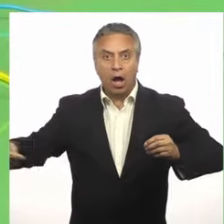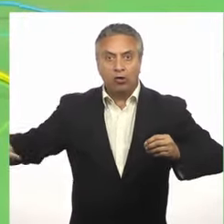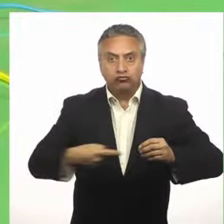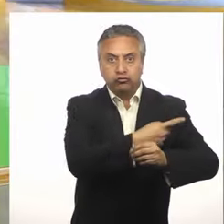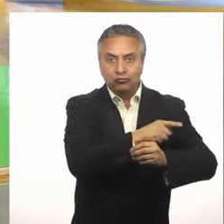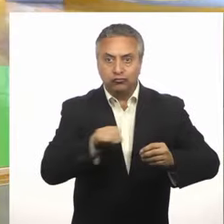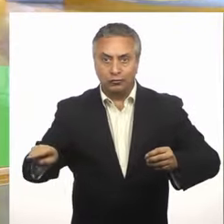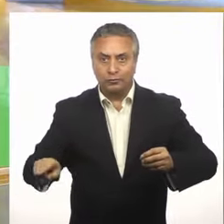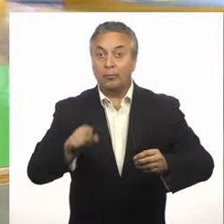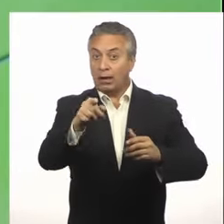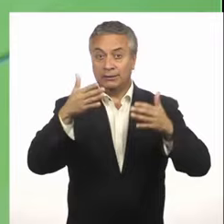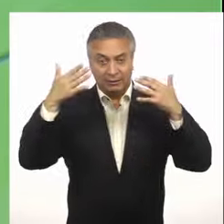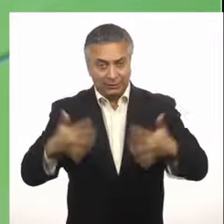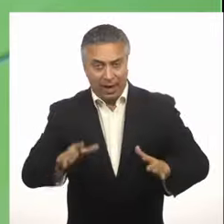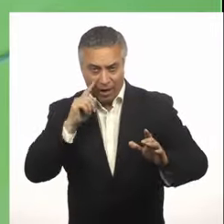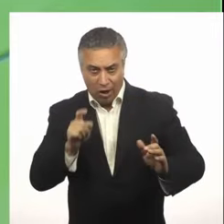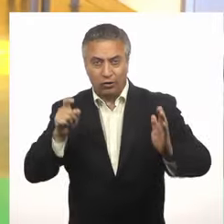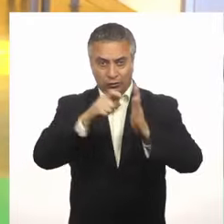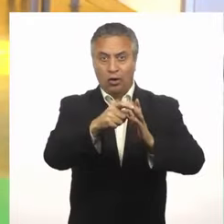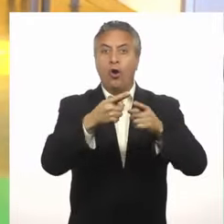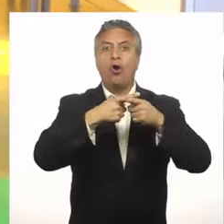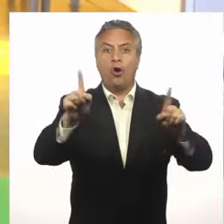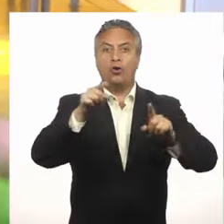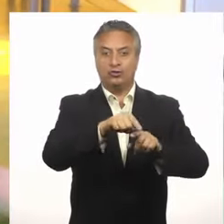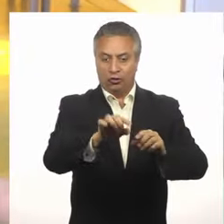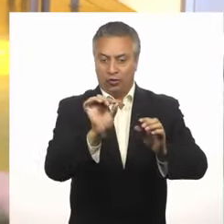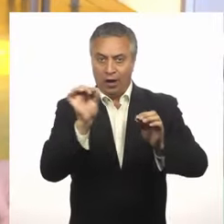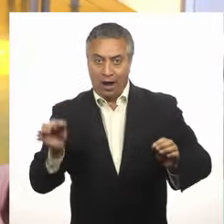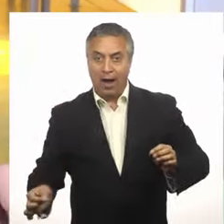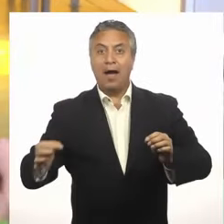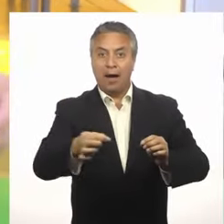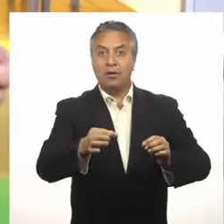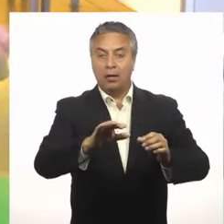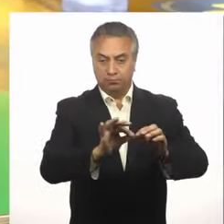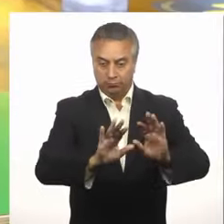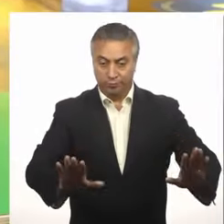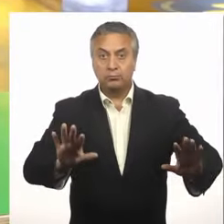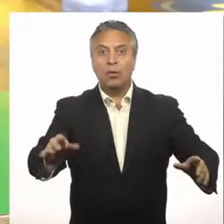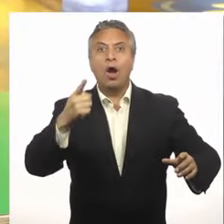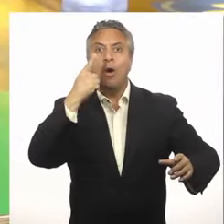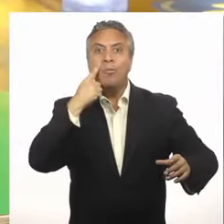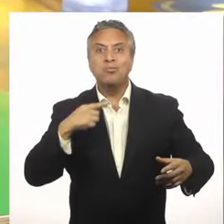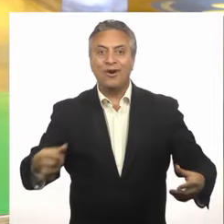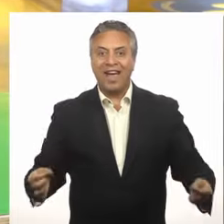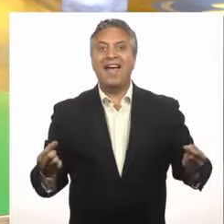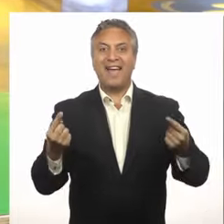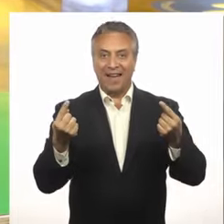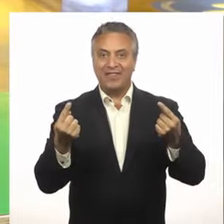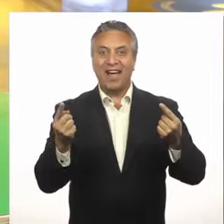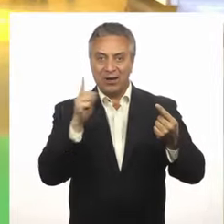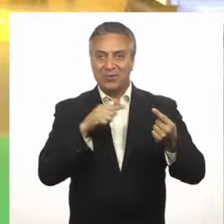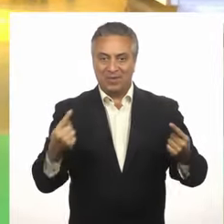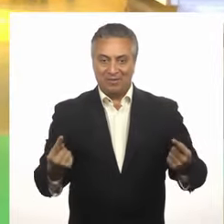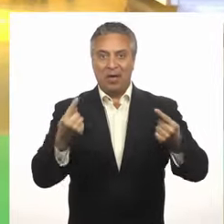Una vez conectada, ponemos el otro cable y al final cerramos el circuito juntando la